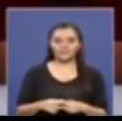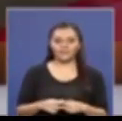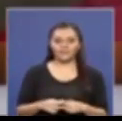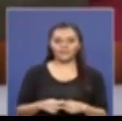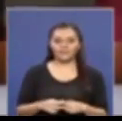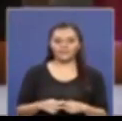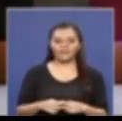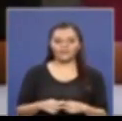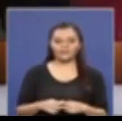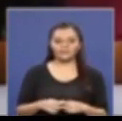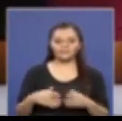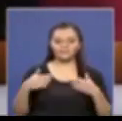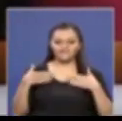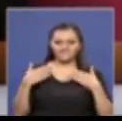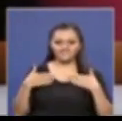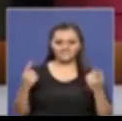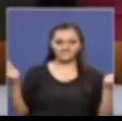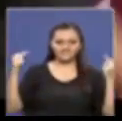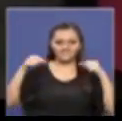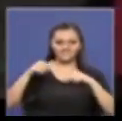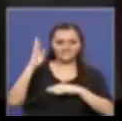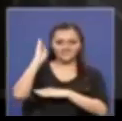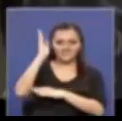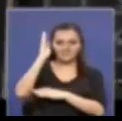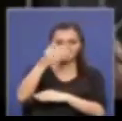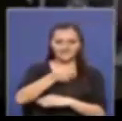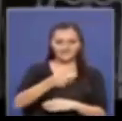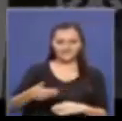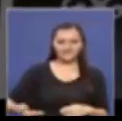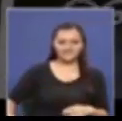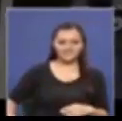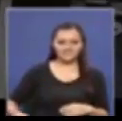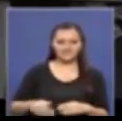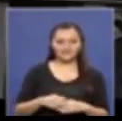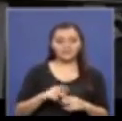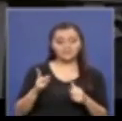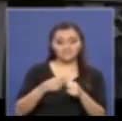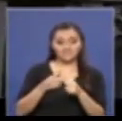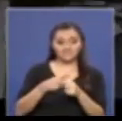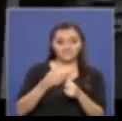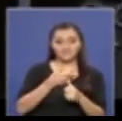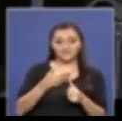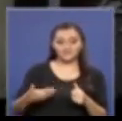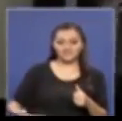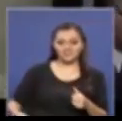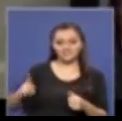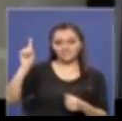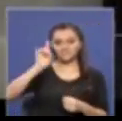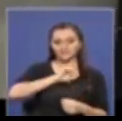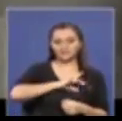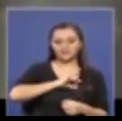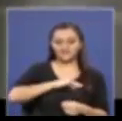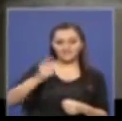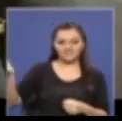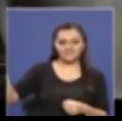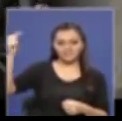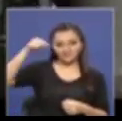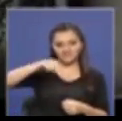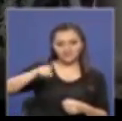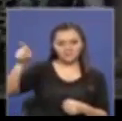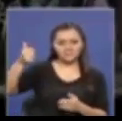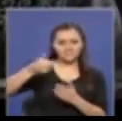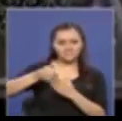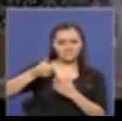Bueno, una gran alegría recibir a Michelle. Primero, pues, presidenta de ese querísimo Chile, pero ella